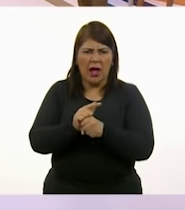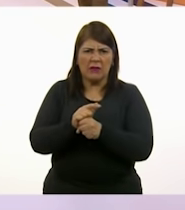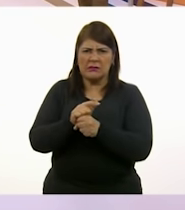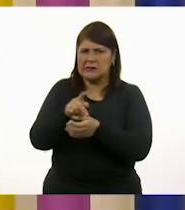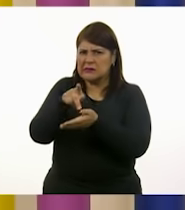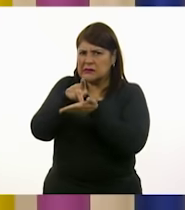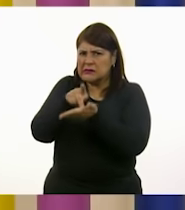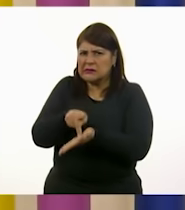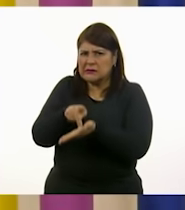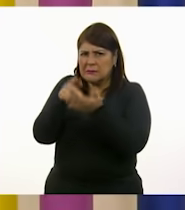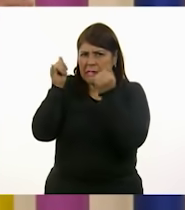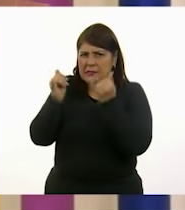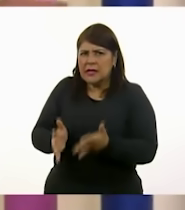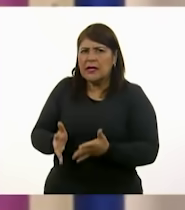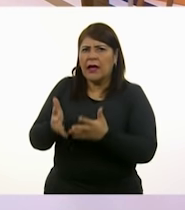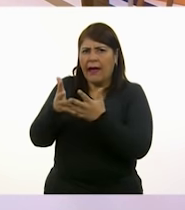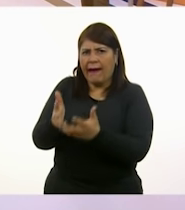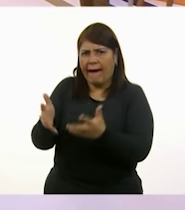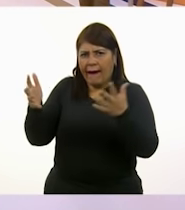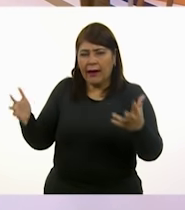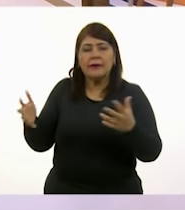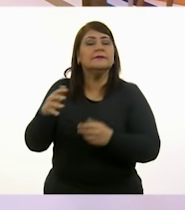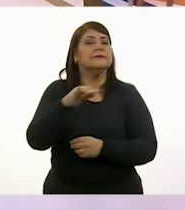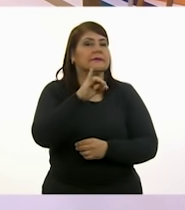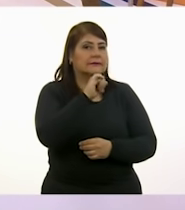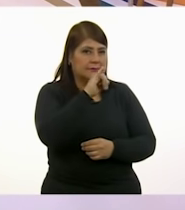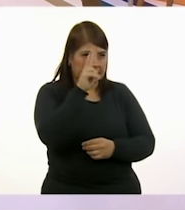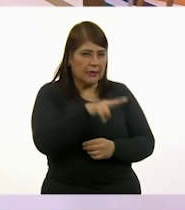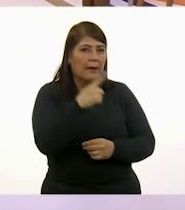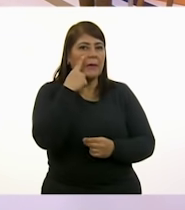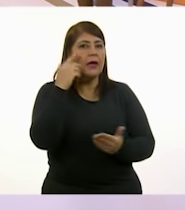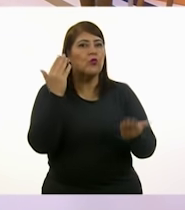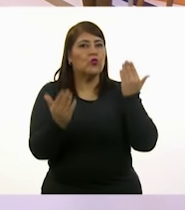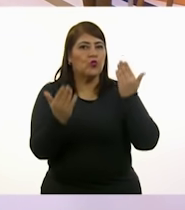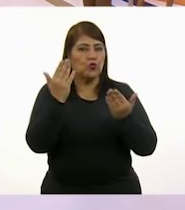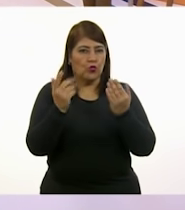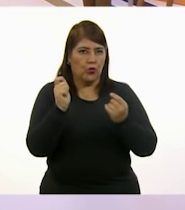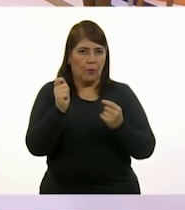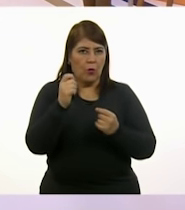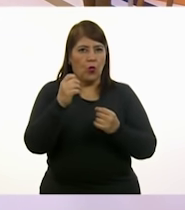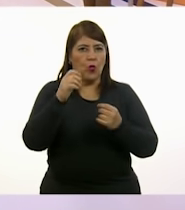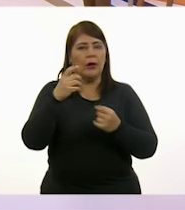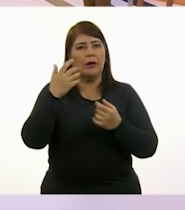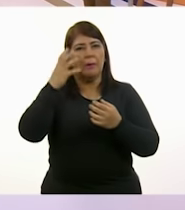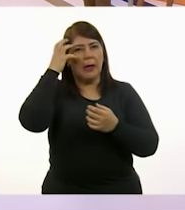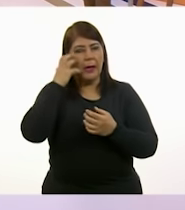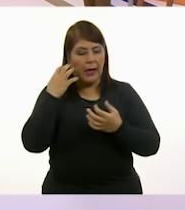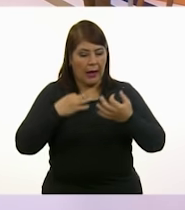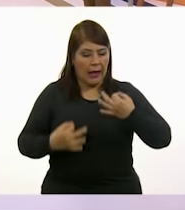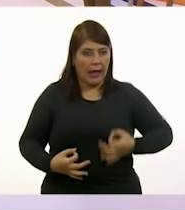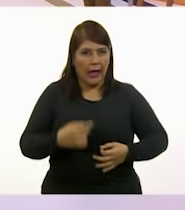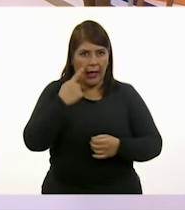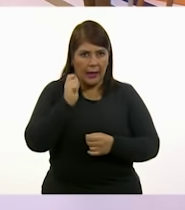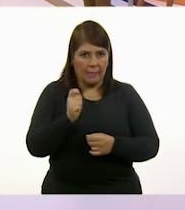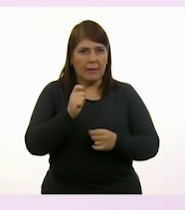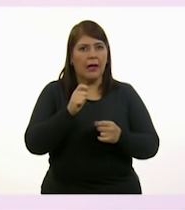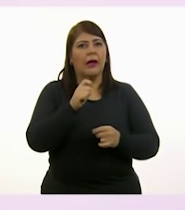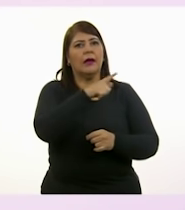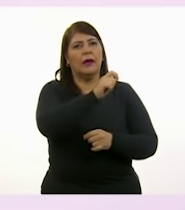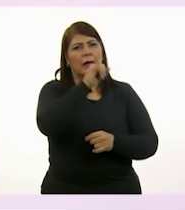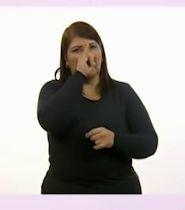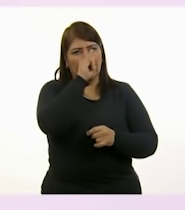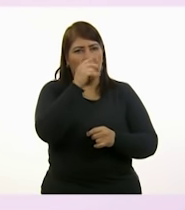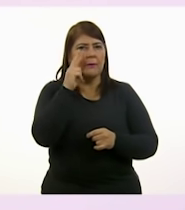Exactamente Pepe, vamos a comparar las piernas del leopardo con las del rinoceronte Las patas